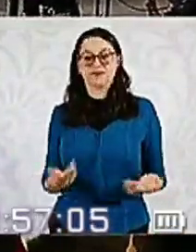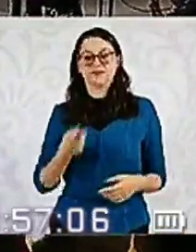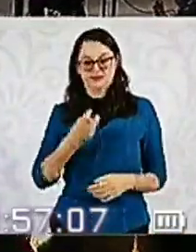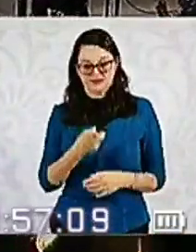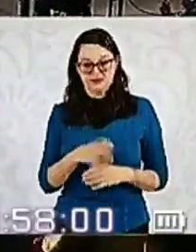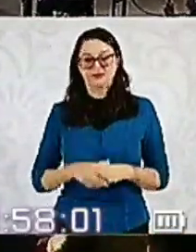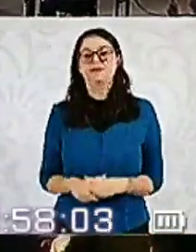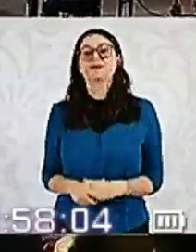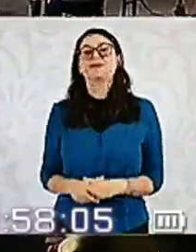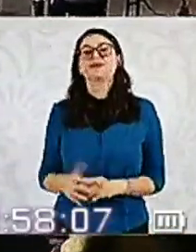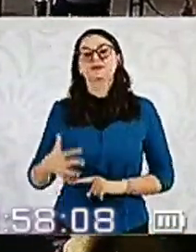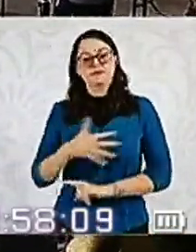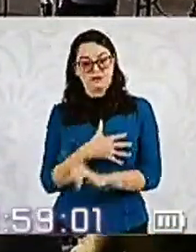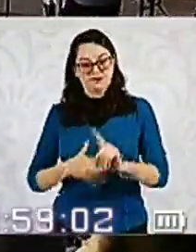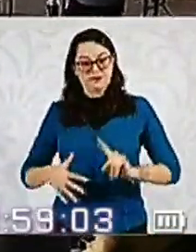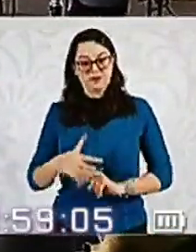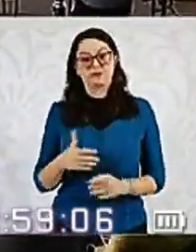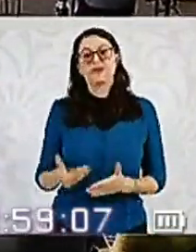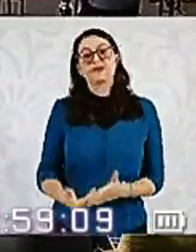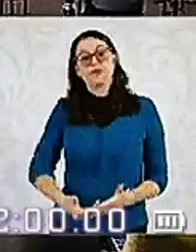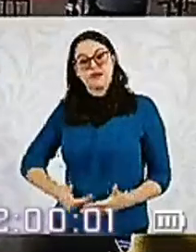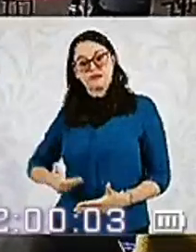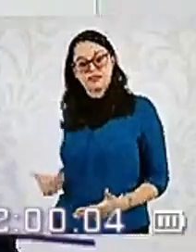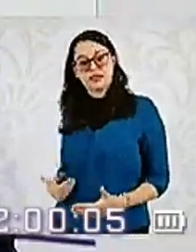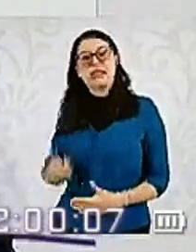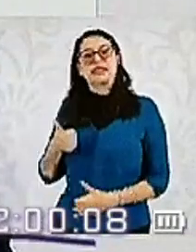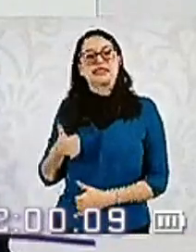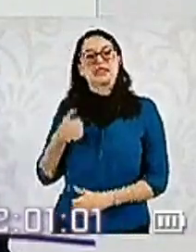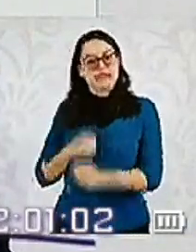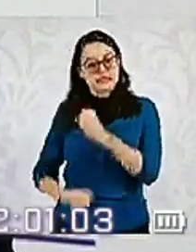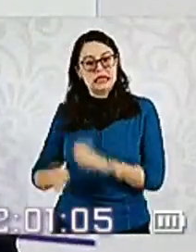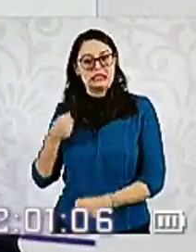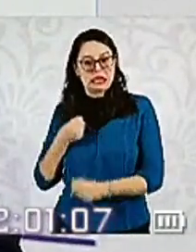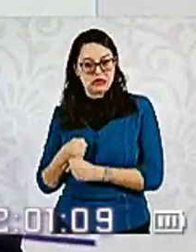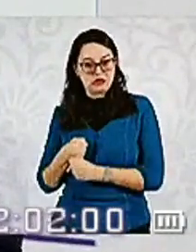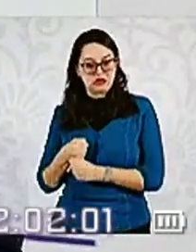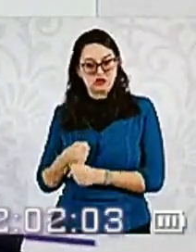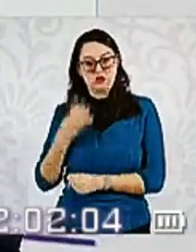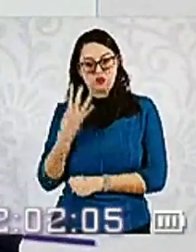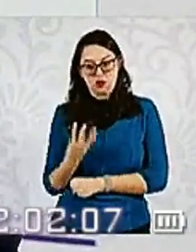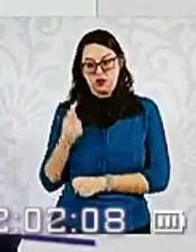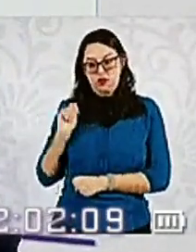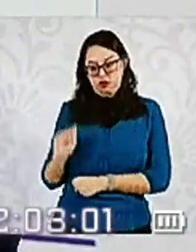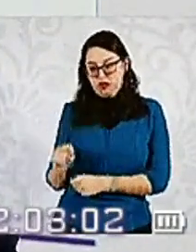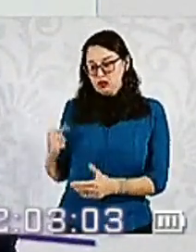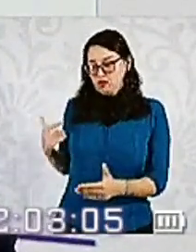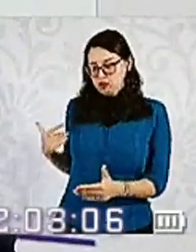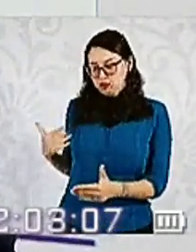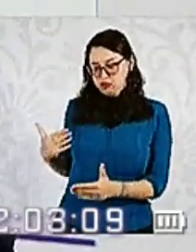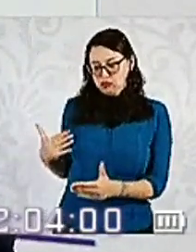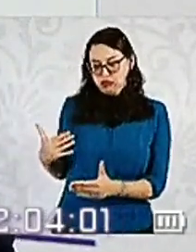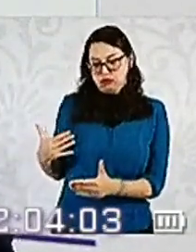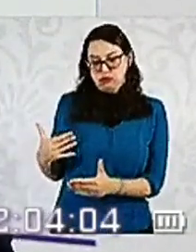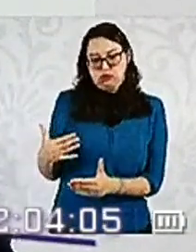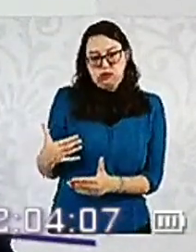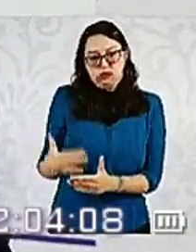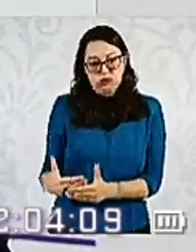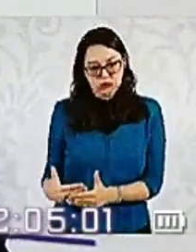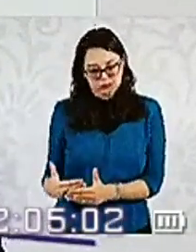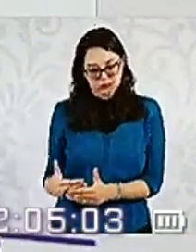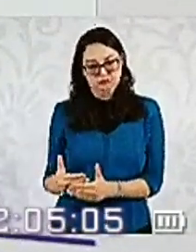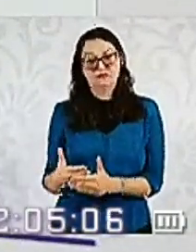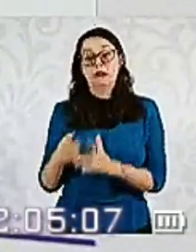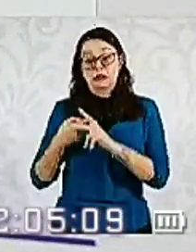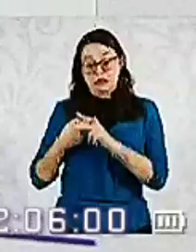Bueno, estamos partiendo de un primer piso ya de la cuarta transformación y queremos cambiar la mística, la